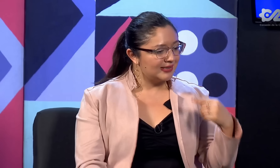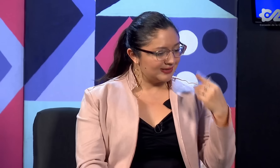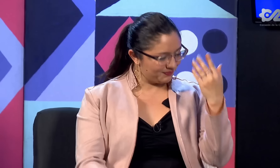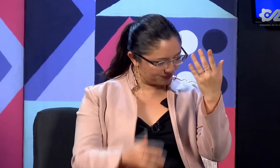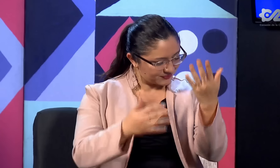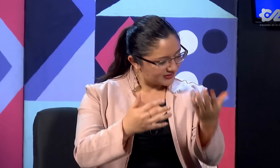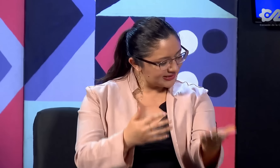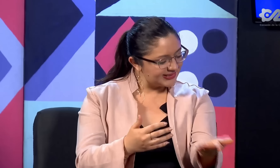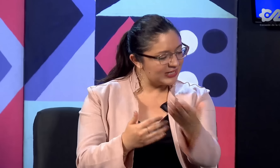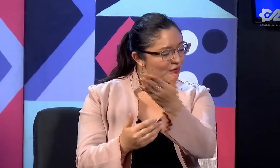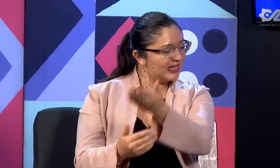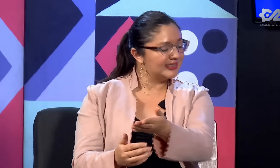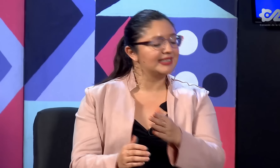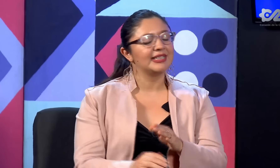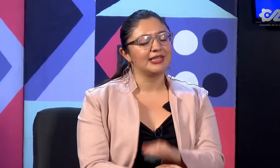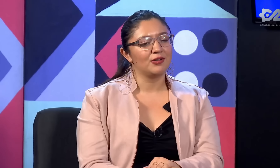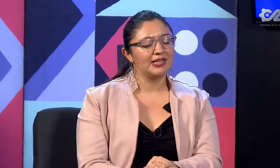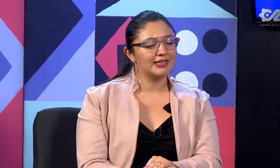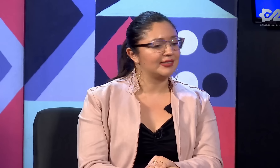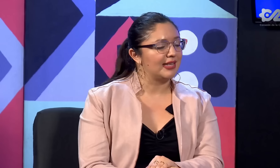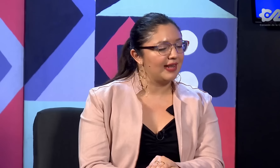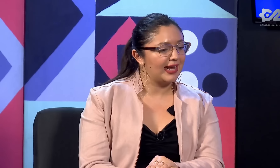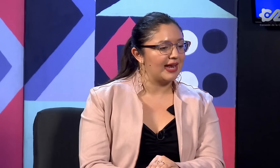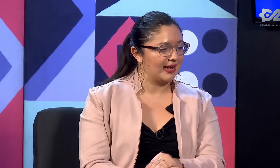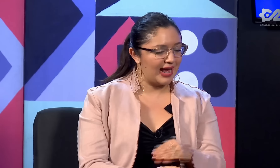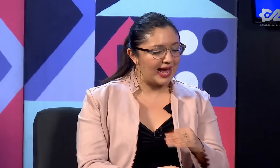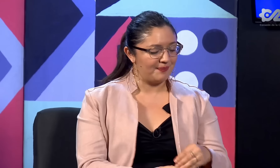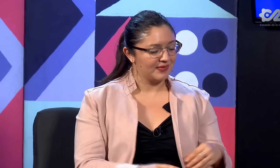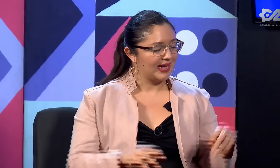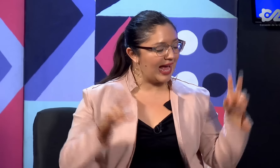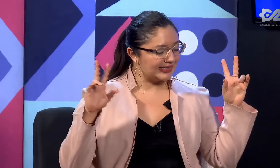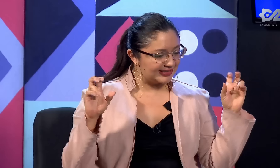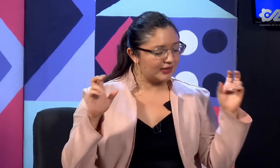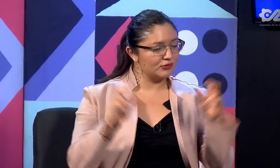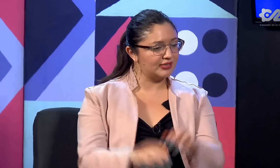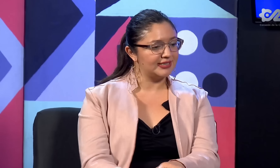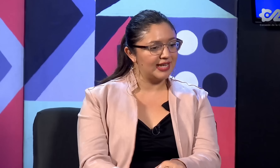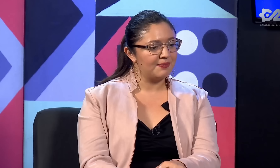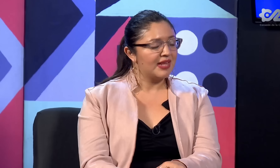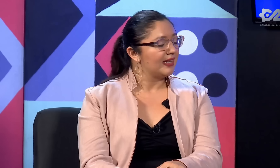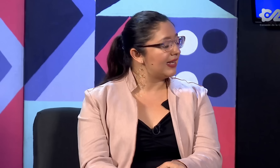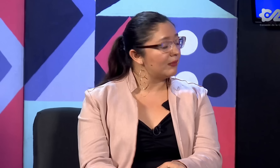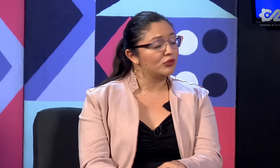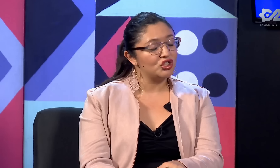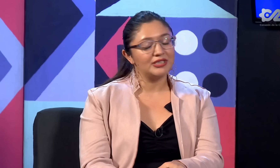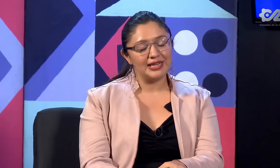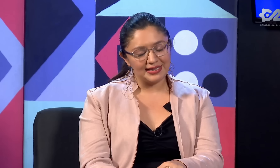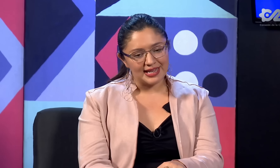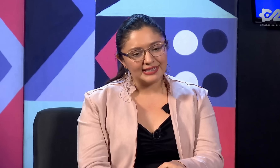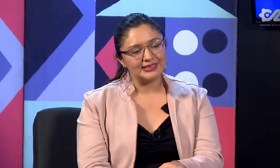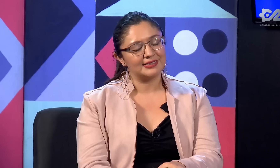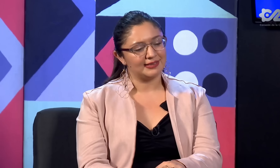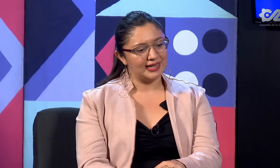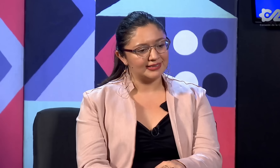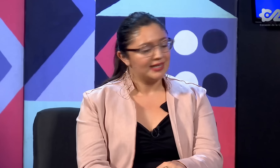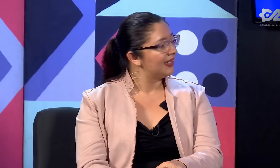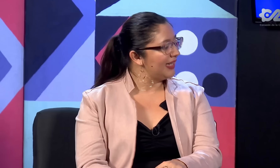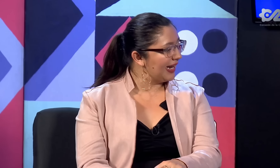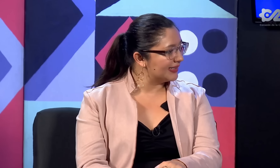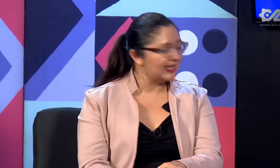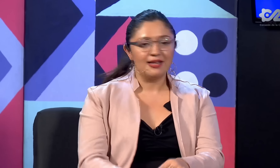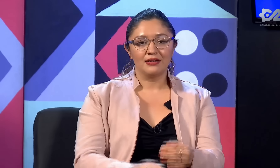estos señores, de estas señoras que se dedican a hacer justicia, tienen muchos intereses